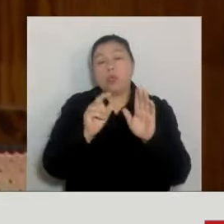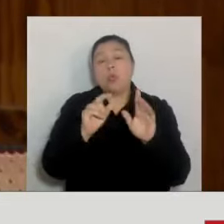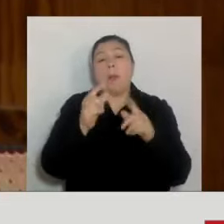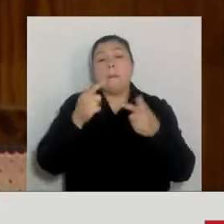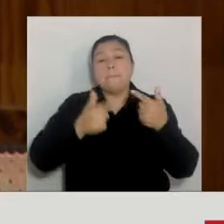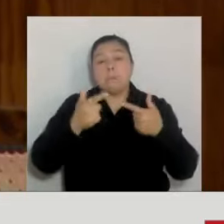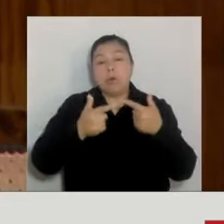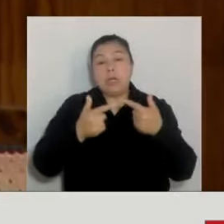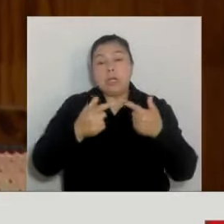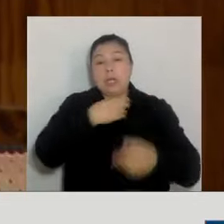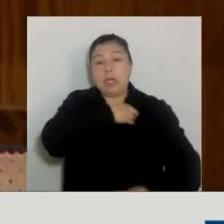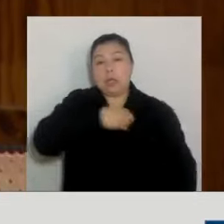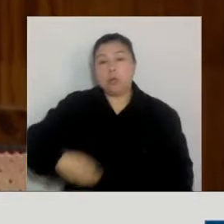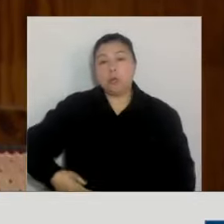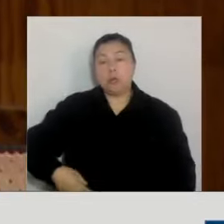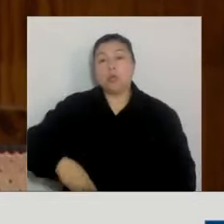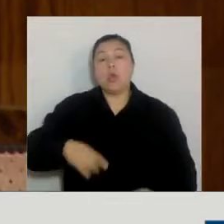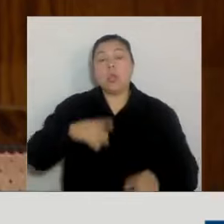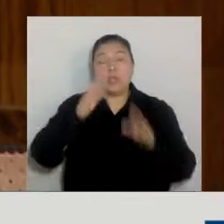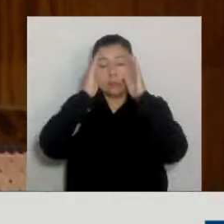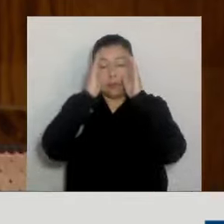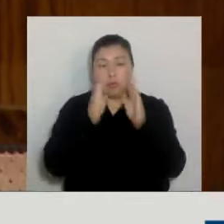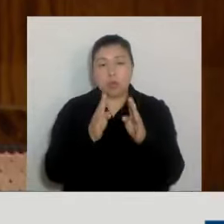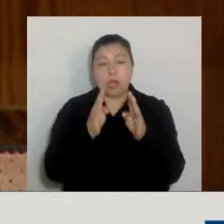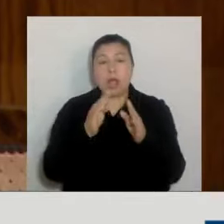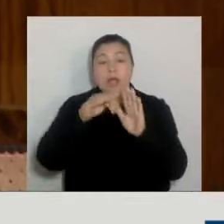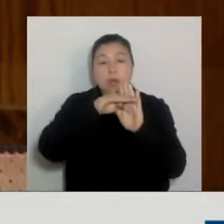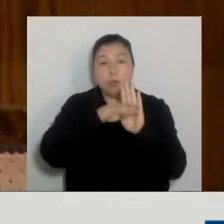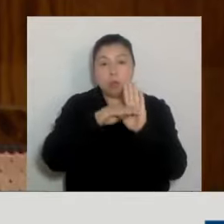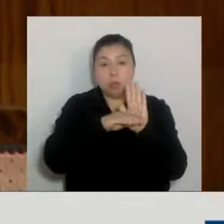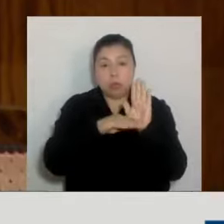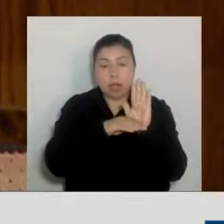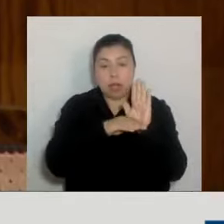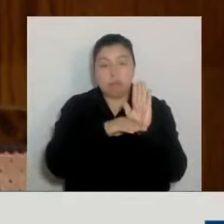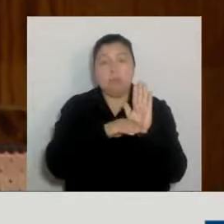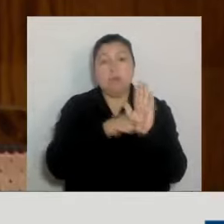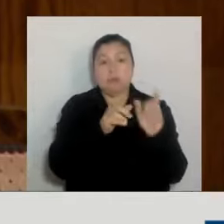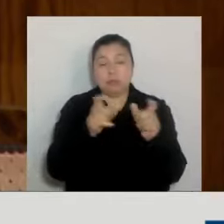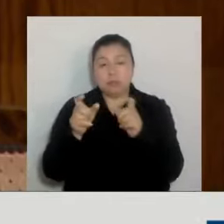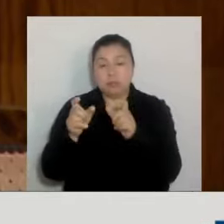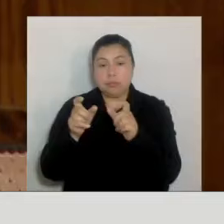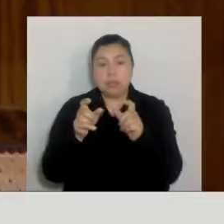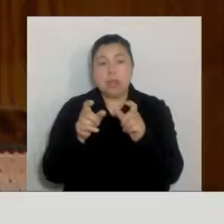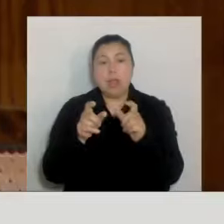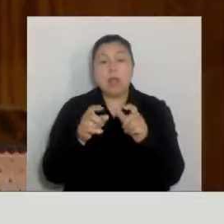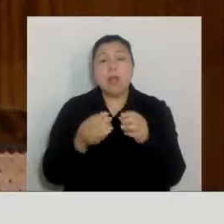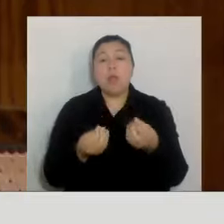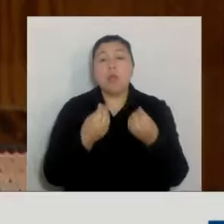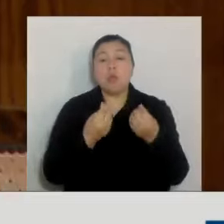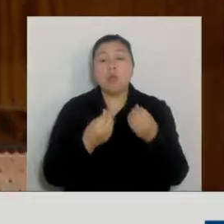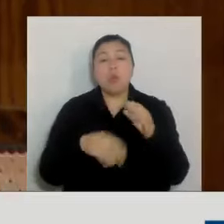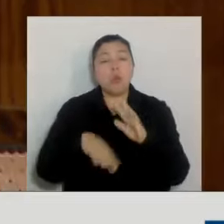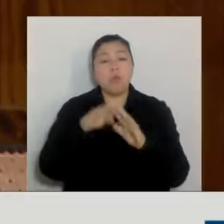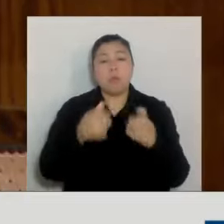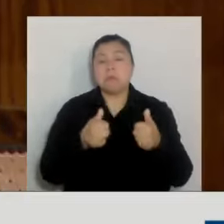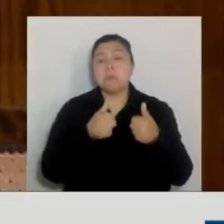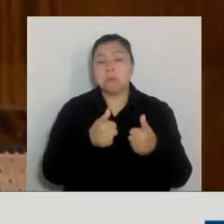gobierno sino que apuntará a que los programas y regulaciones propuestas sean lo más eficaces